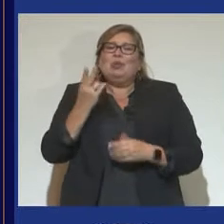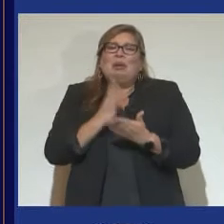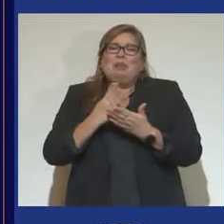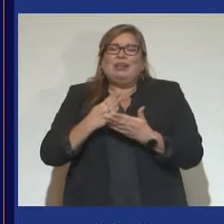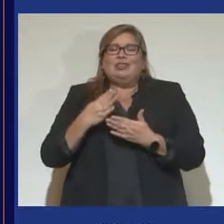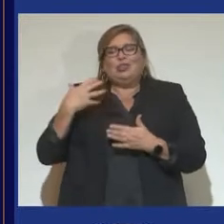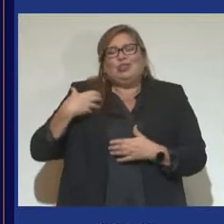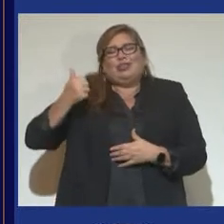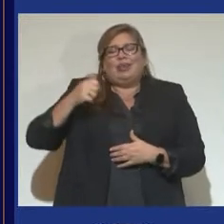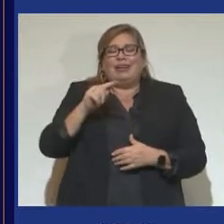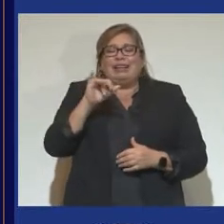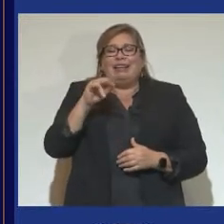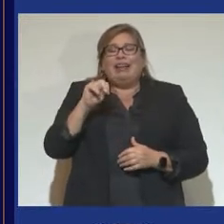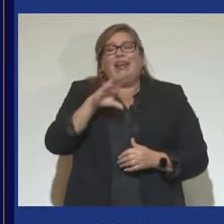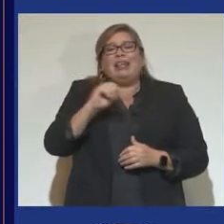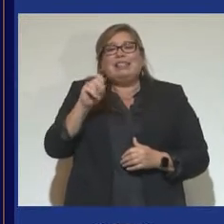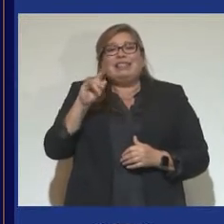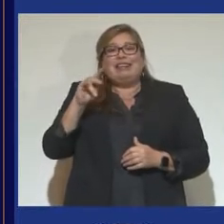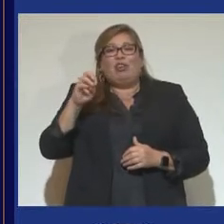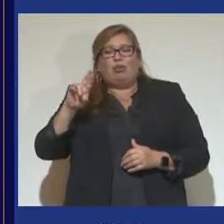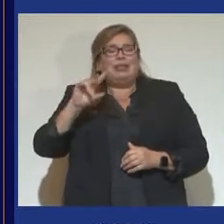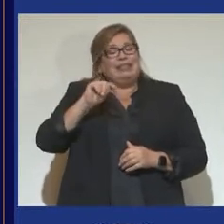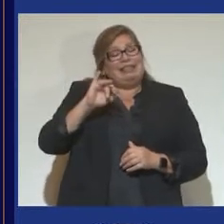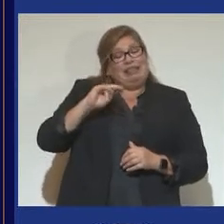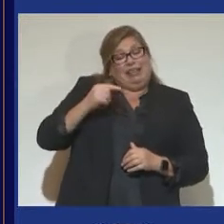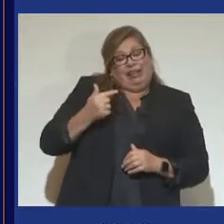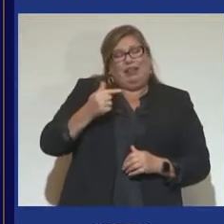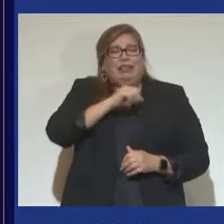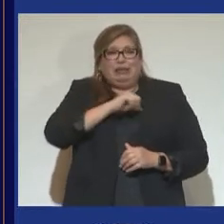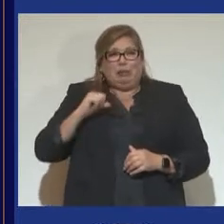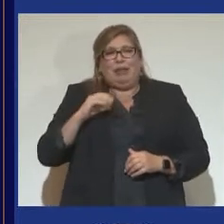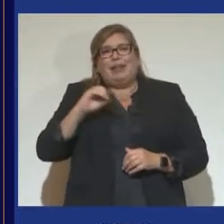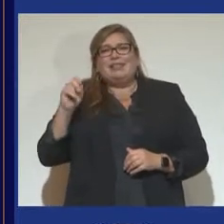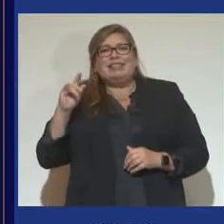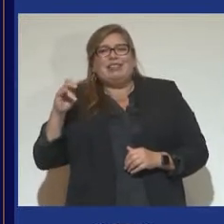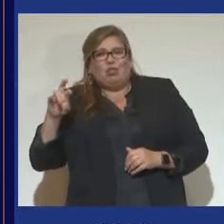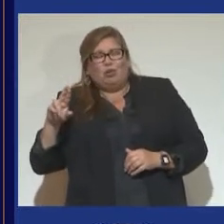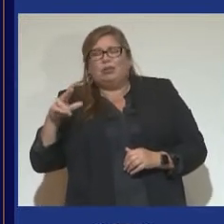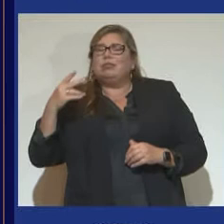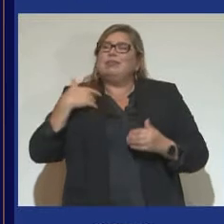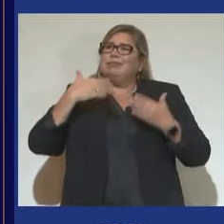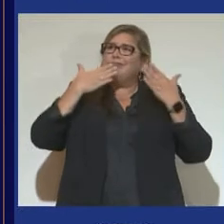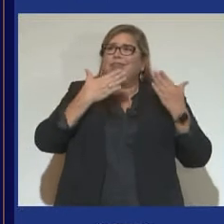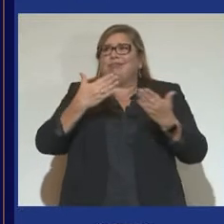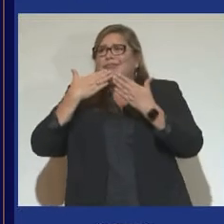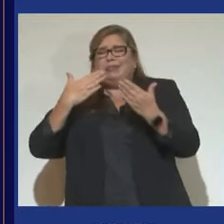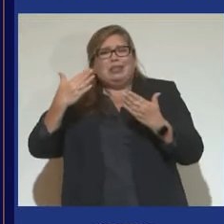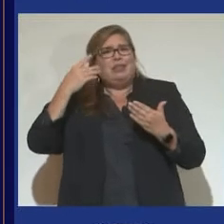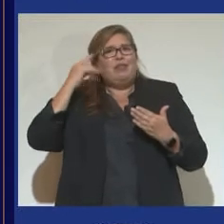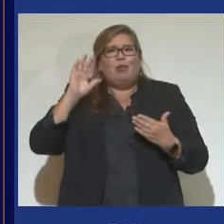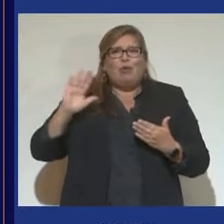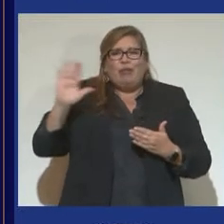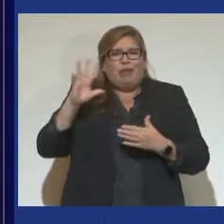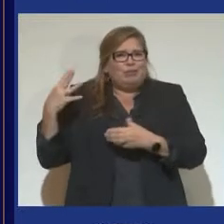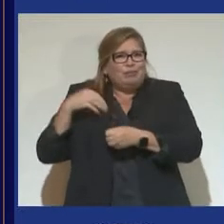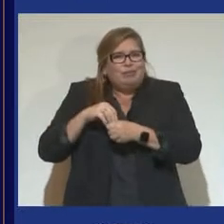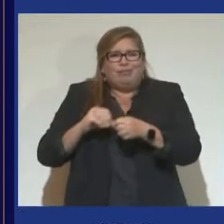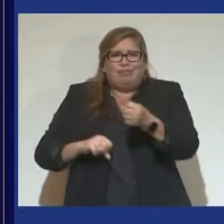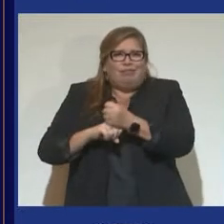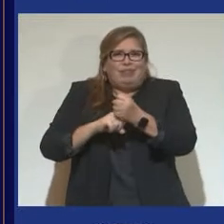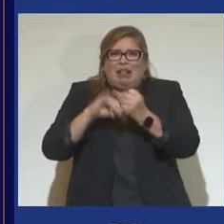los de jim skinner los jefes del presupuesto gracias por su consideración en este programa y queremos con urgencia